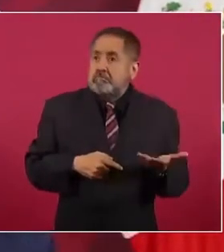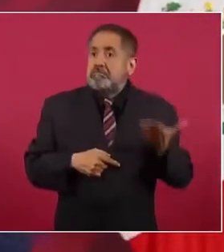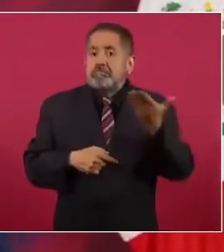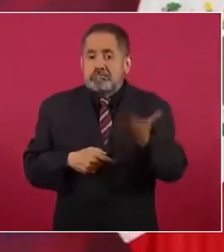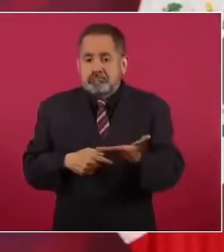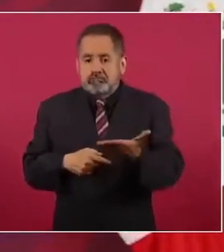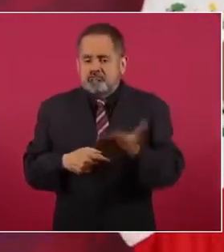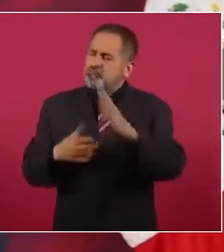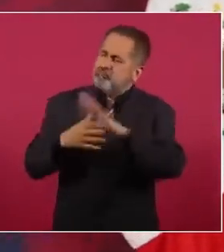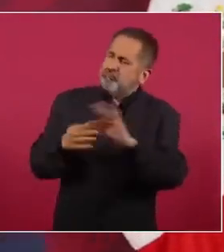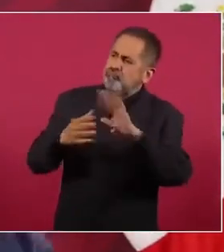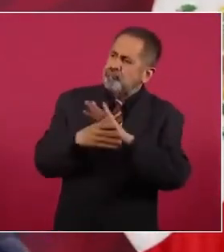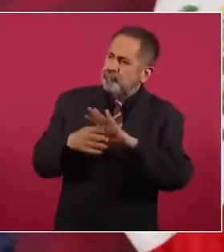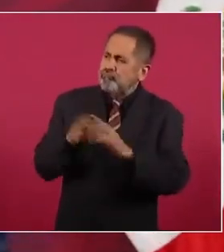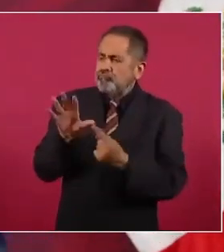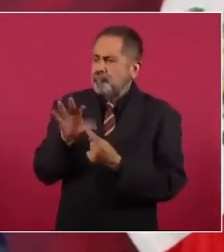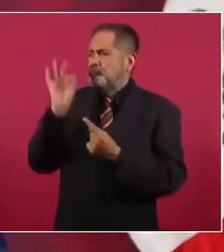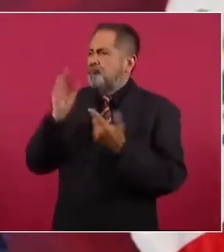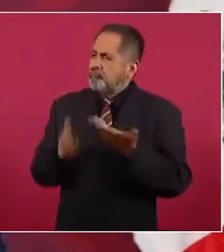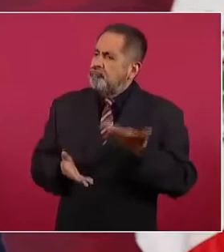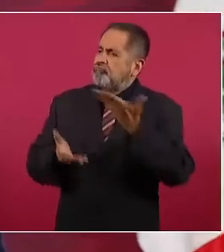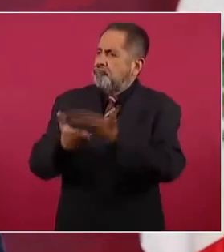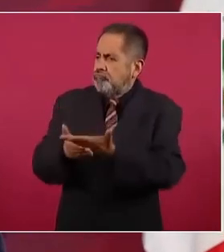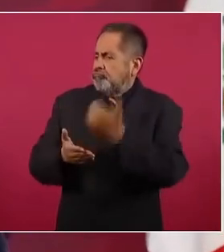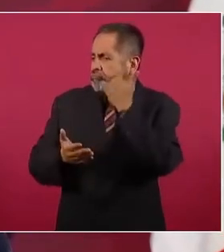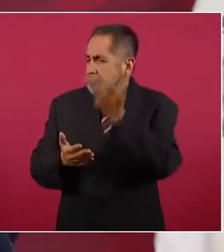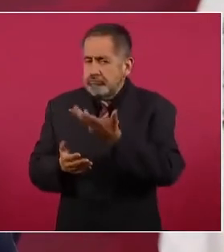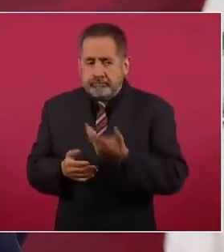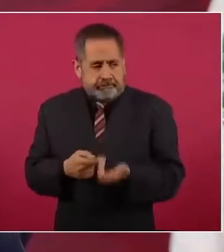que estén presentando como alternativa?